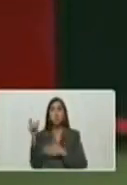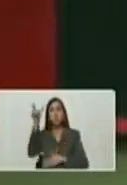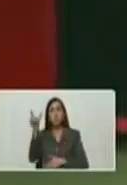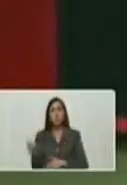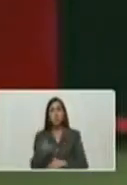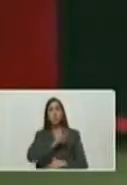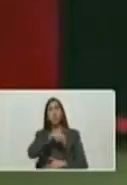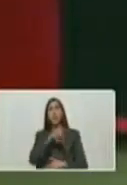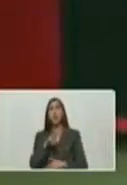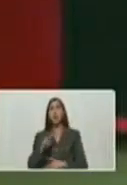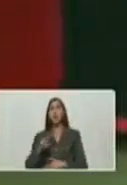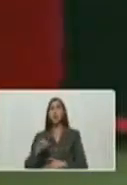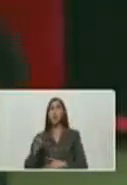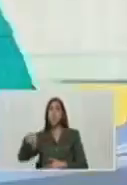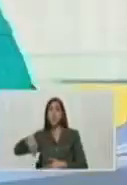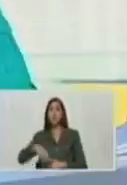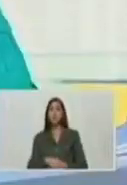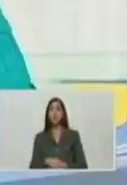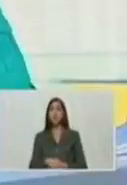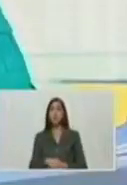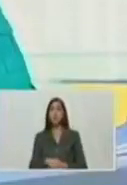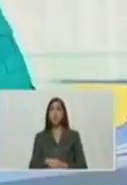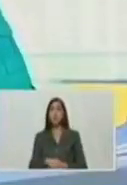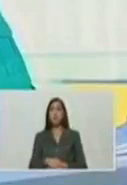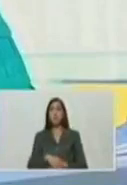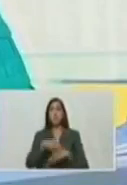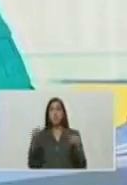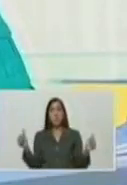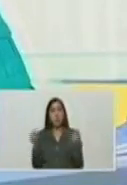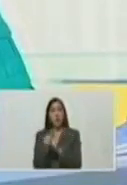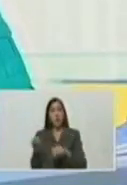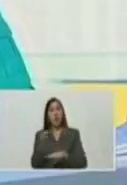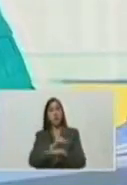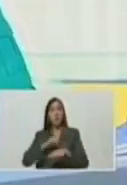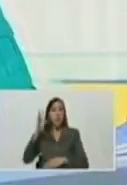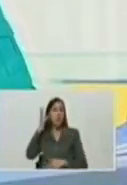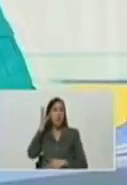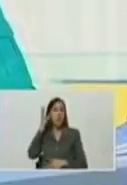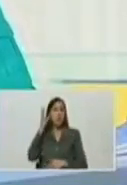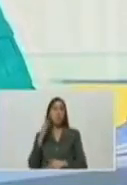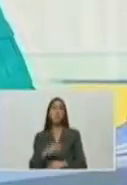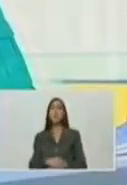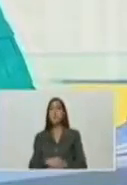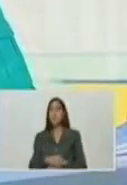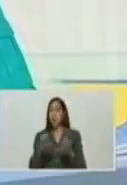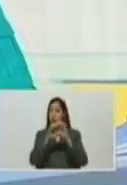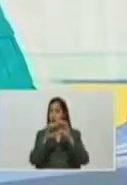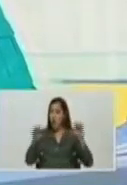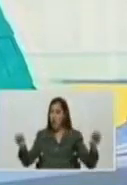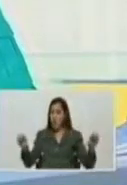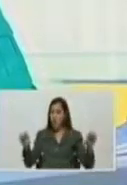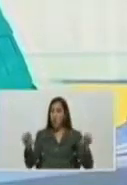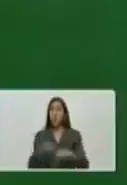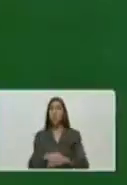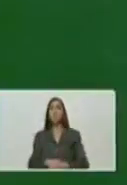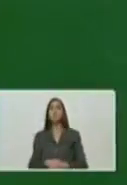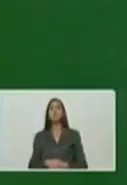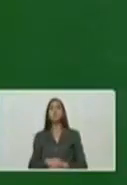Maldonado, y la flamante ministra del Poder Popular para la Educación,